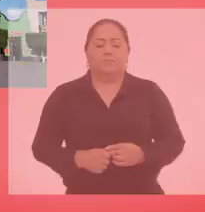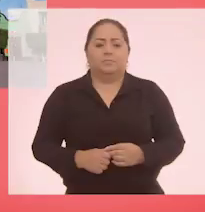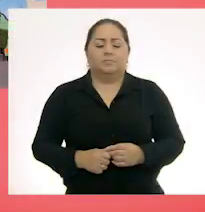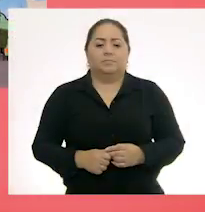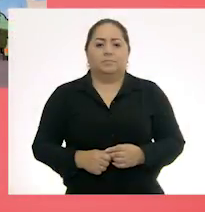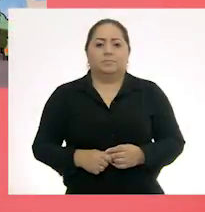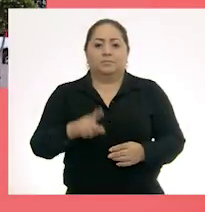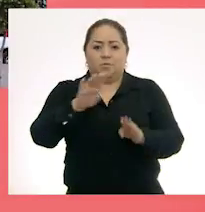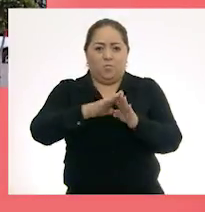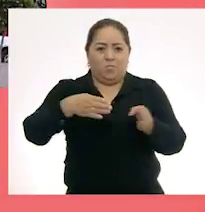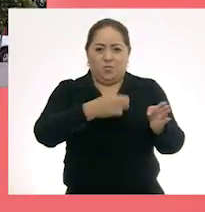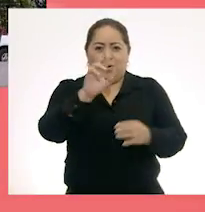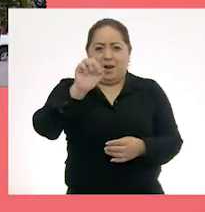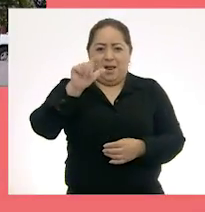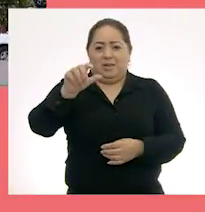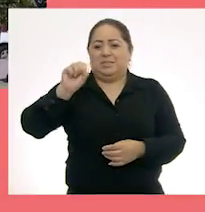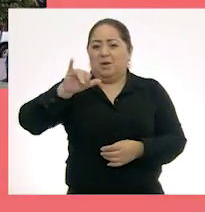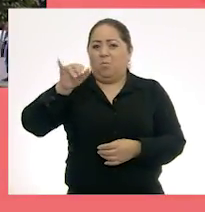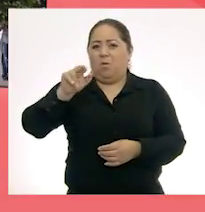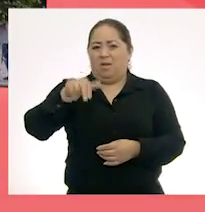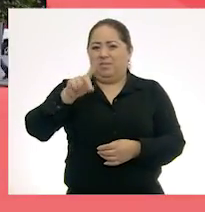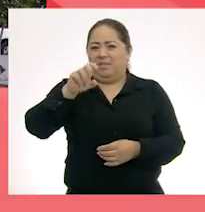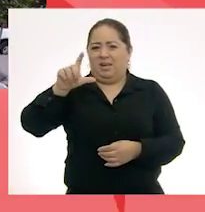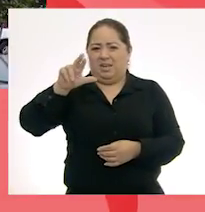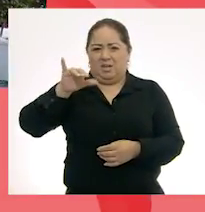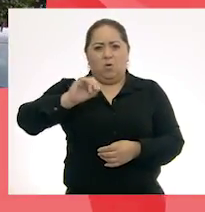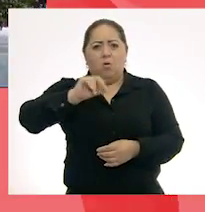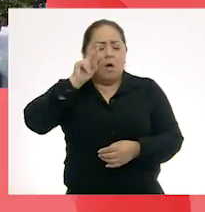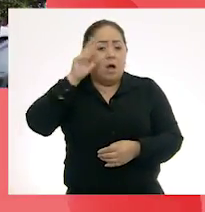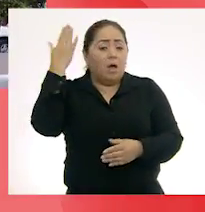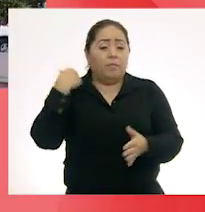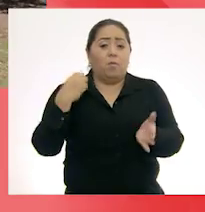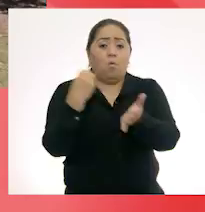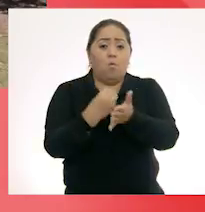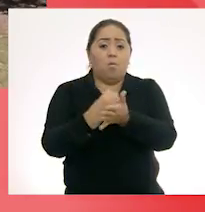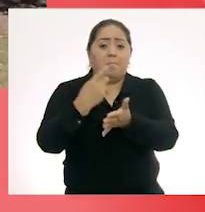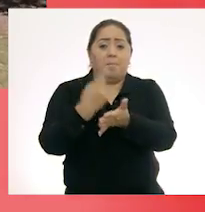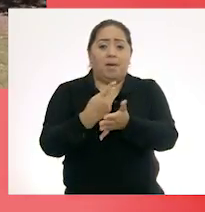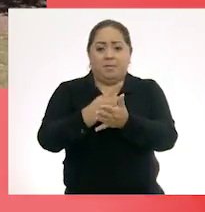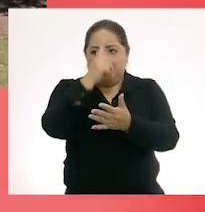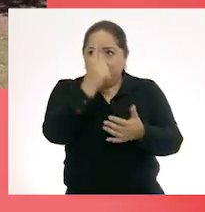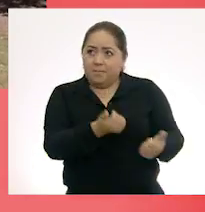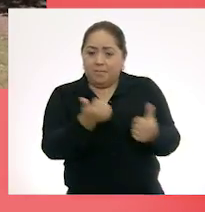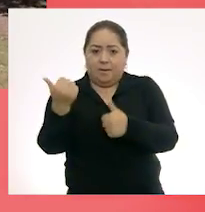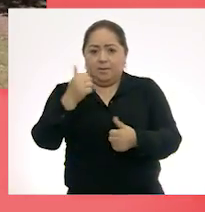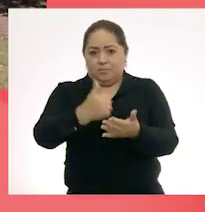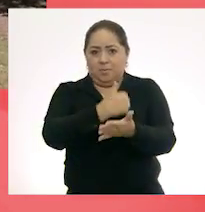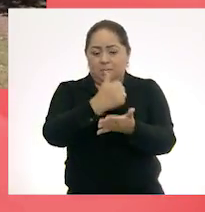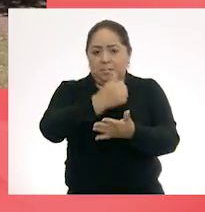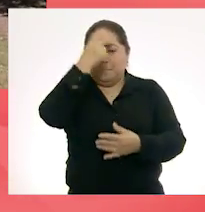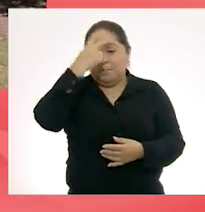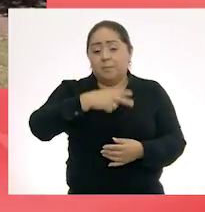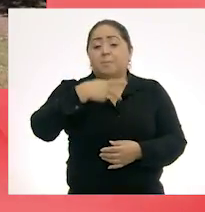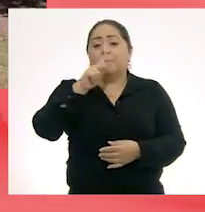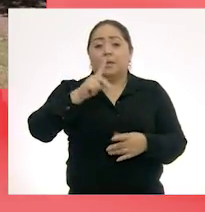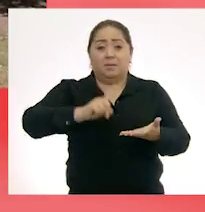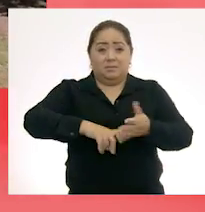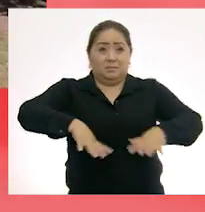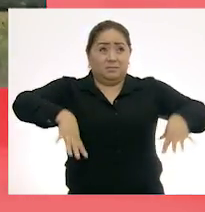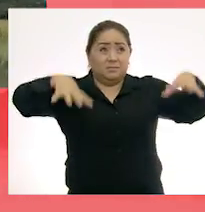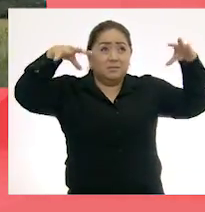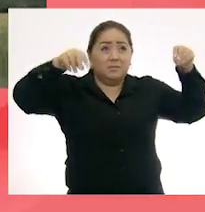A través del Camino Real, San Juan del Río veía cruzar oro y plata hacia la Ciudad de México. No obstante, en los cerros